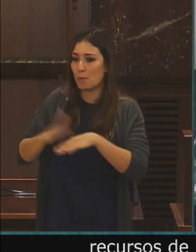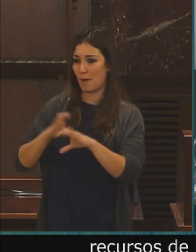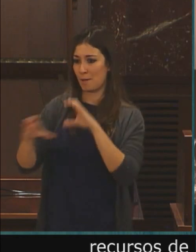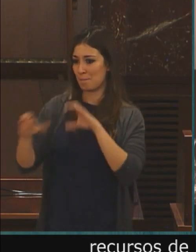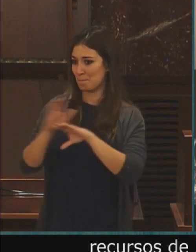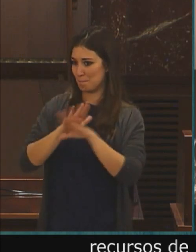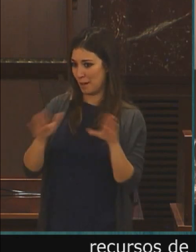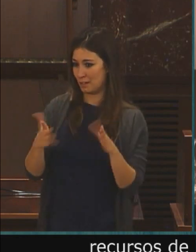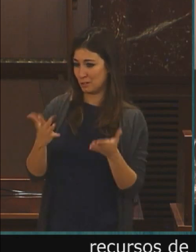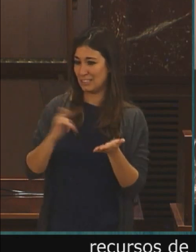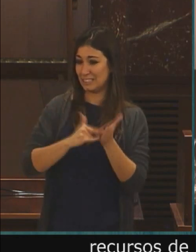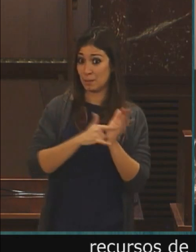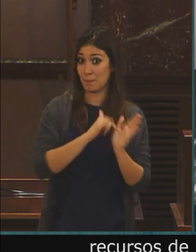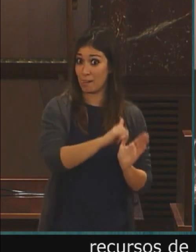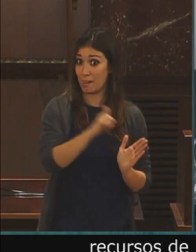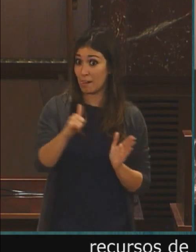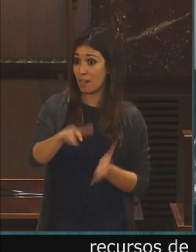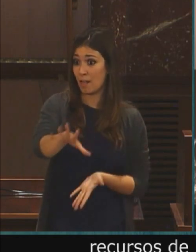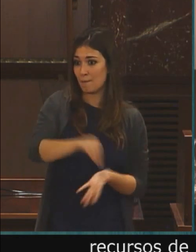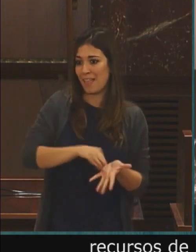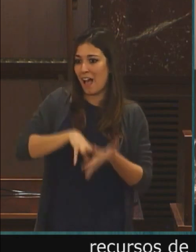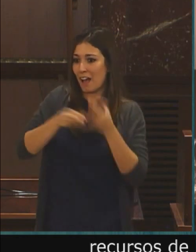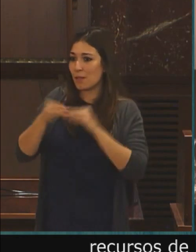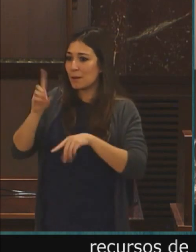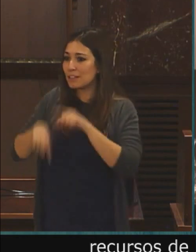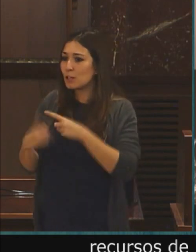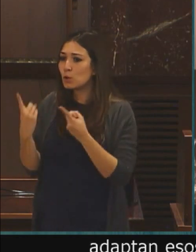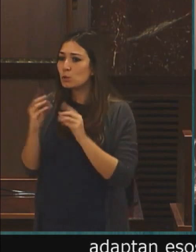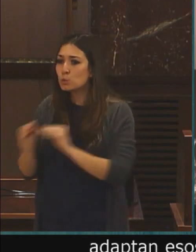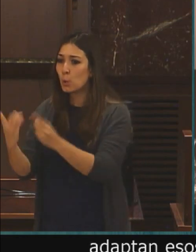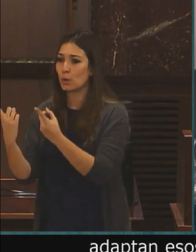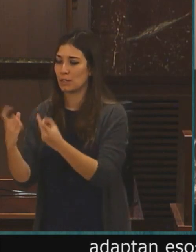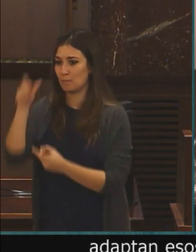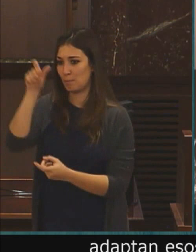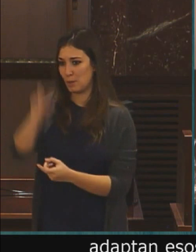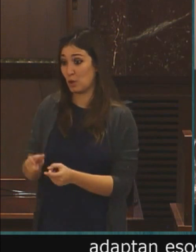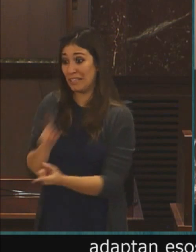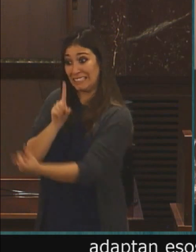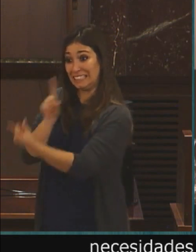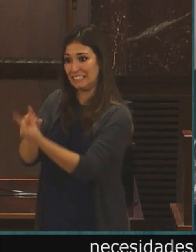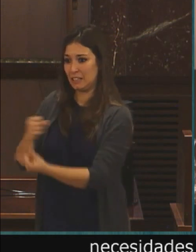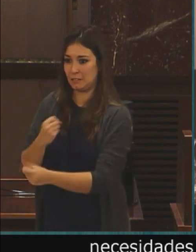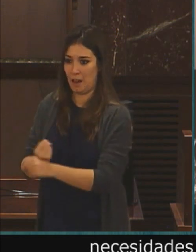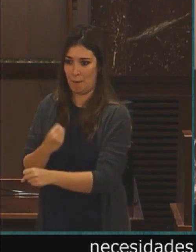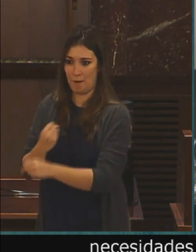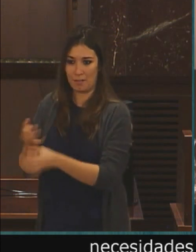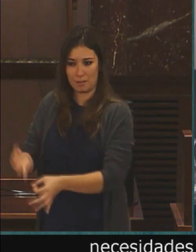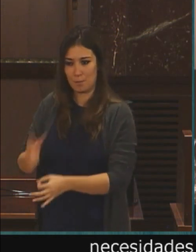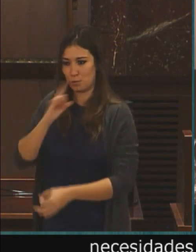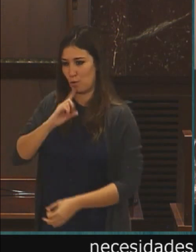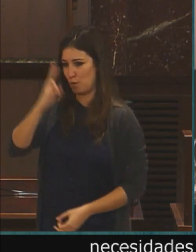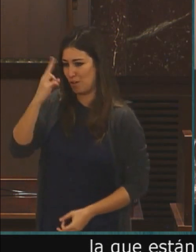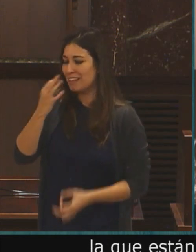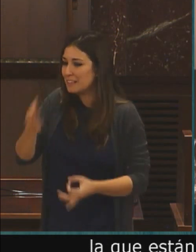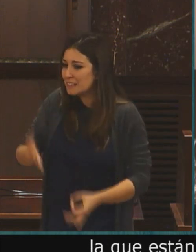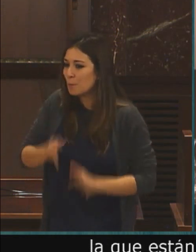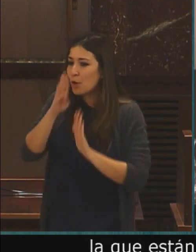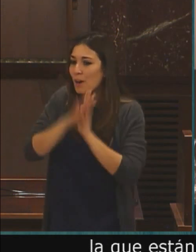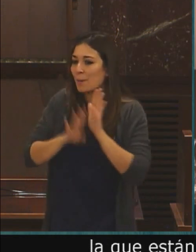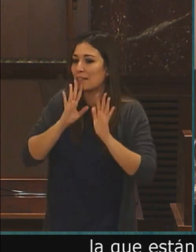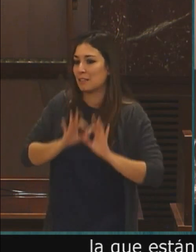esos sistemas a las necesidades únicas de la persona con la que están trabajando, siempre al amparo de un programa